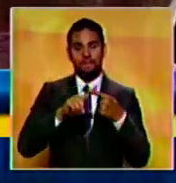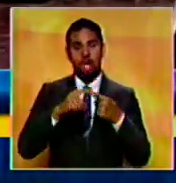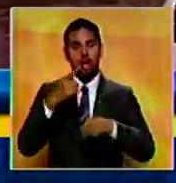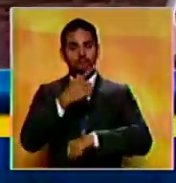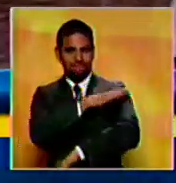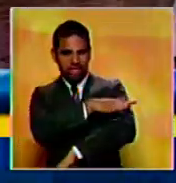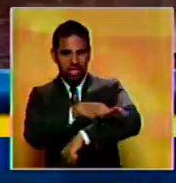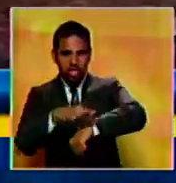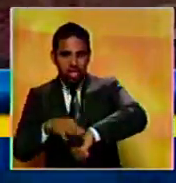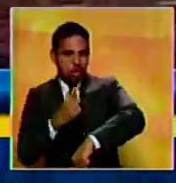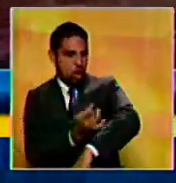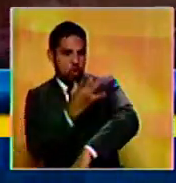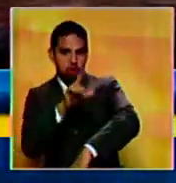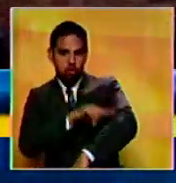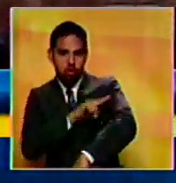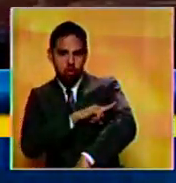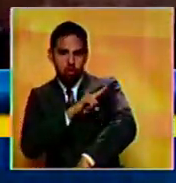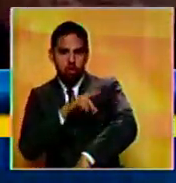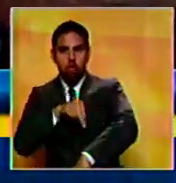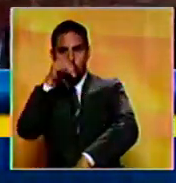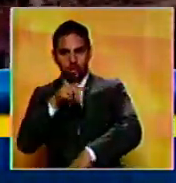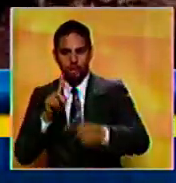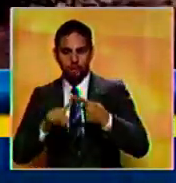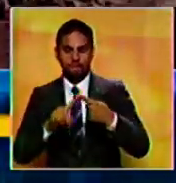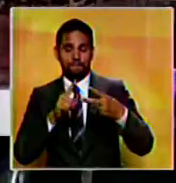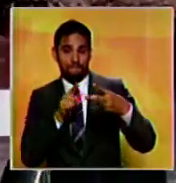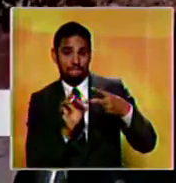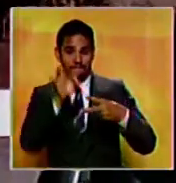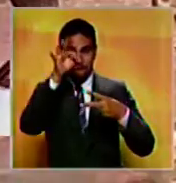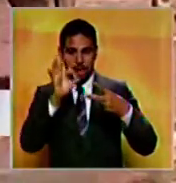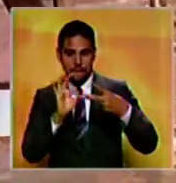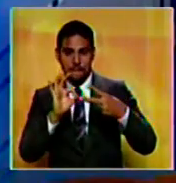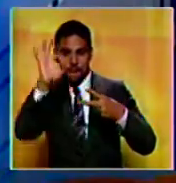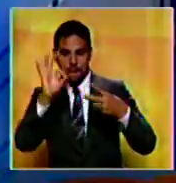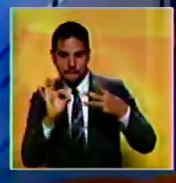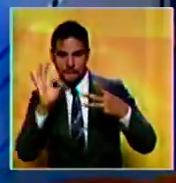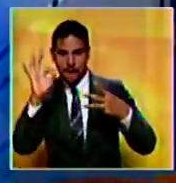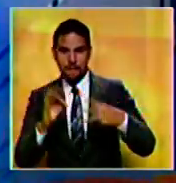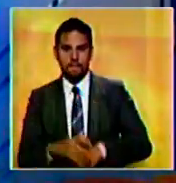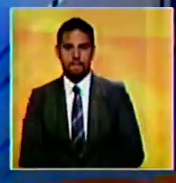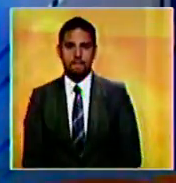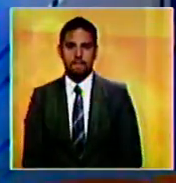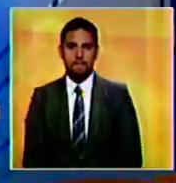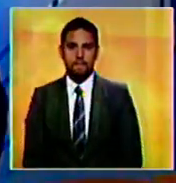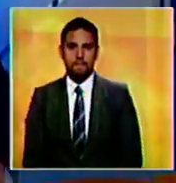de antofagasta atacama y coquimbo el gobierno